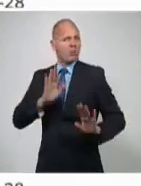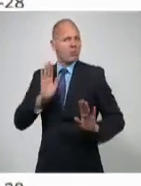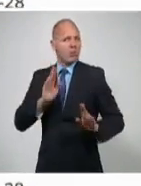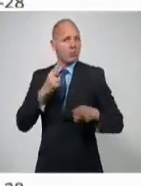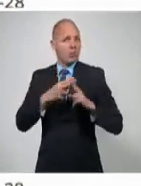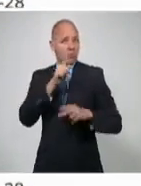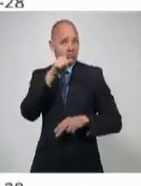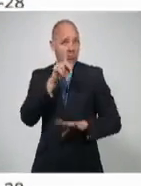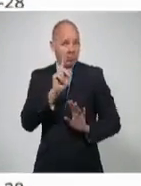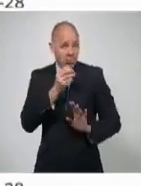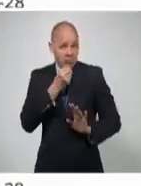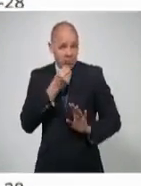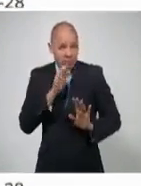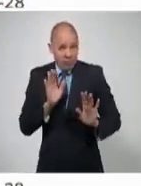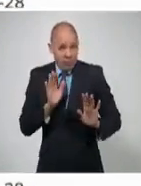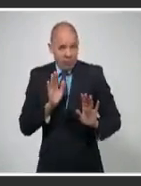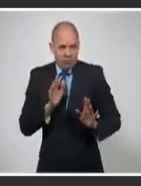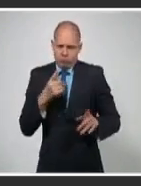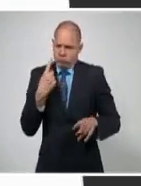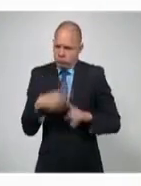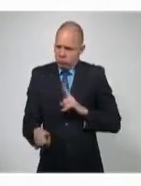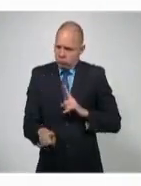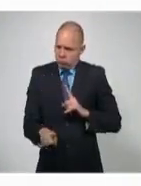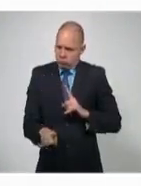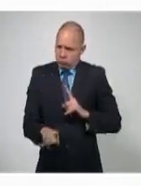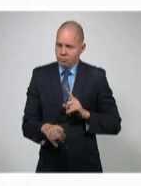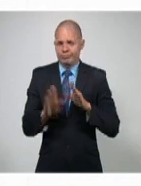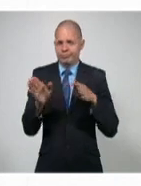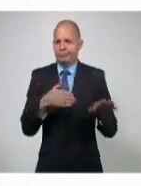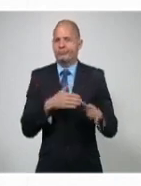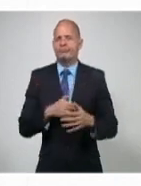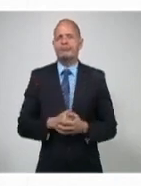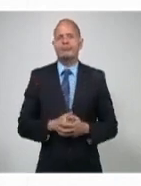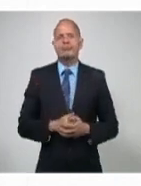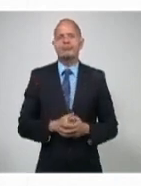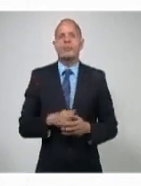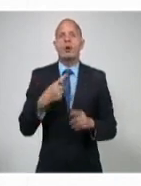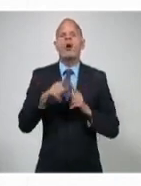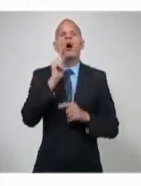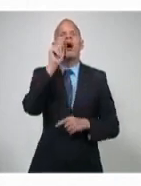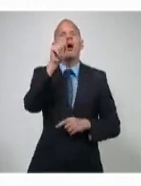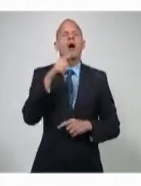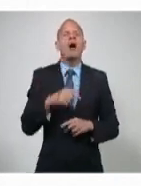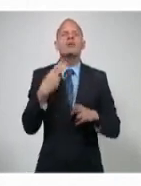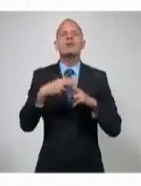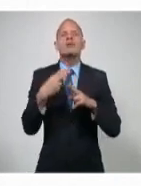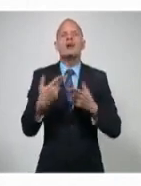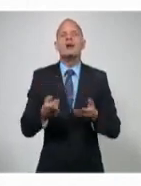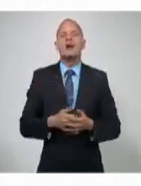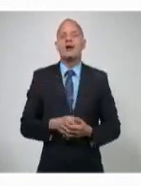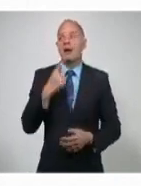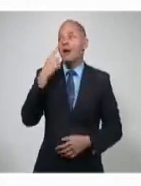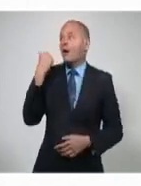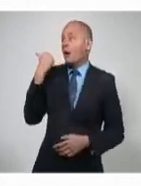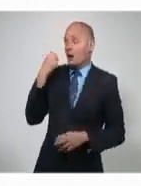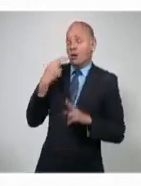aquí. Pero ¿les parece muy extraño esto? Último ejemplo. Miren ahí arriba. ¿Qué me dicen?